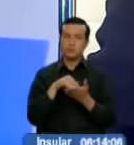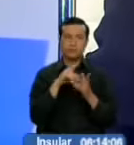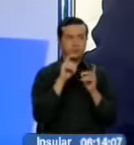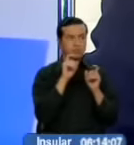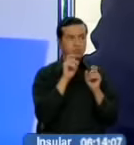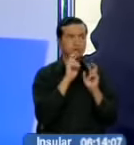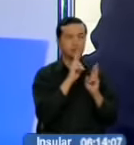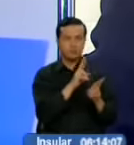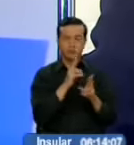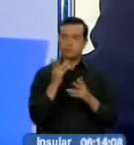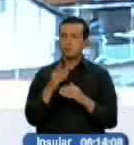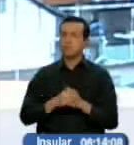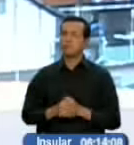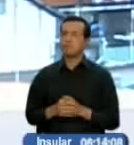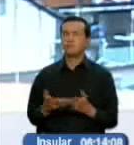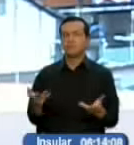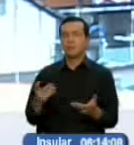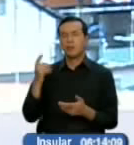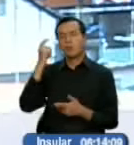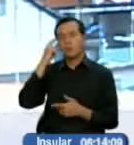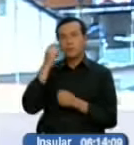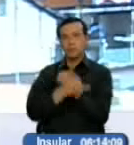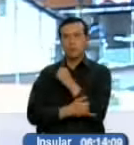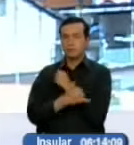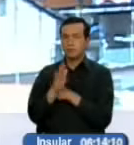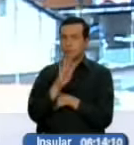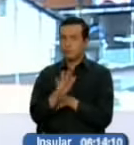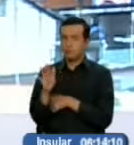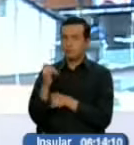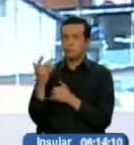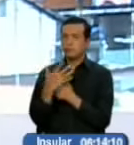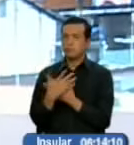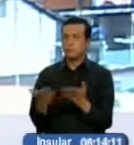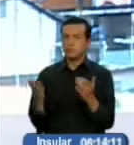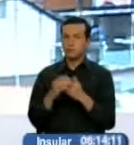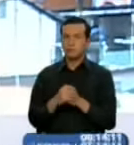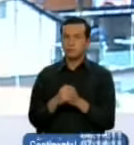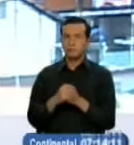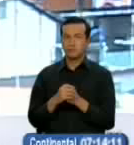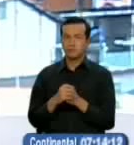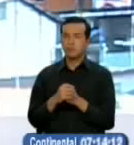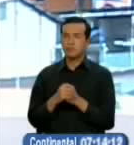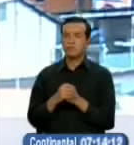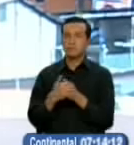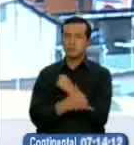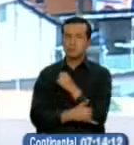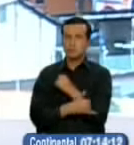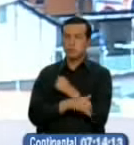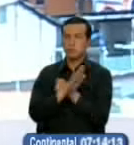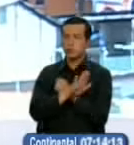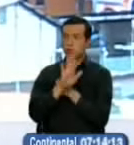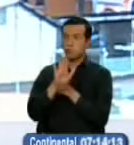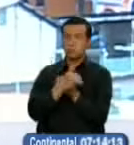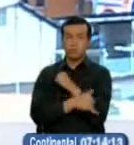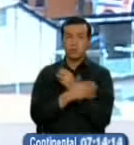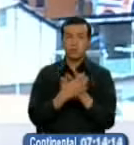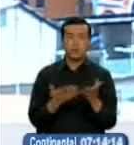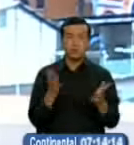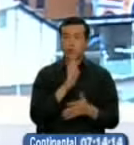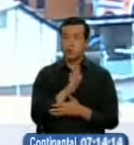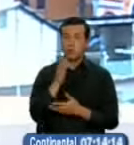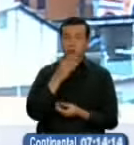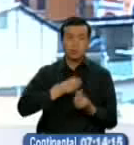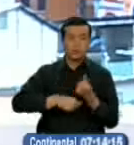a César Montúfar. Bueno, hay que ver los países que en este momento se están nombrando aquí. Esos países también no han tenido la